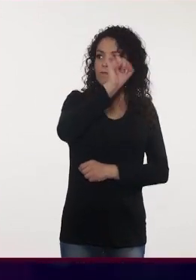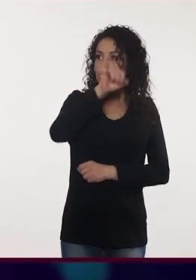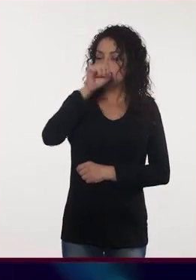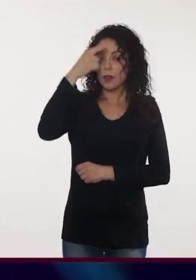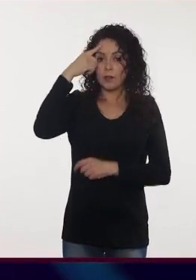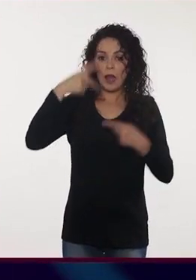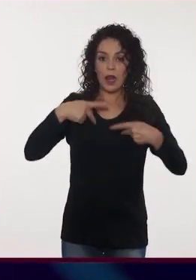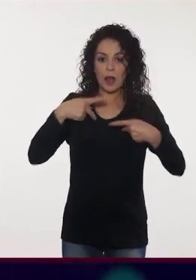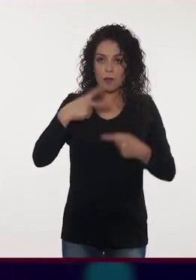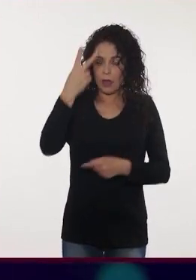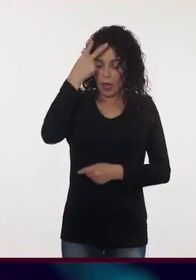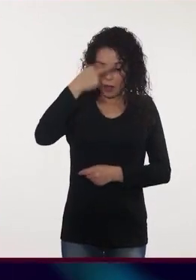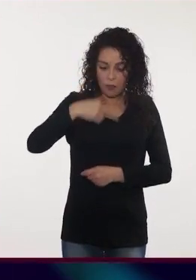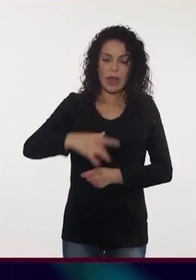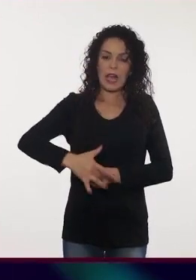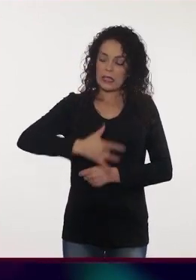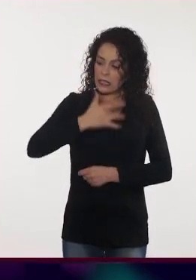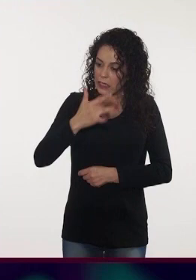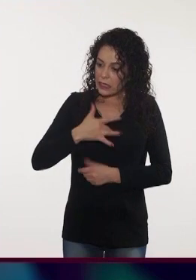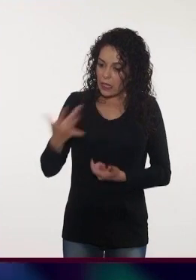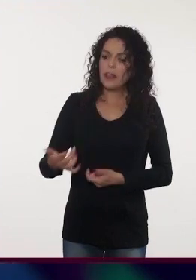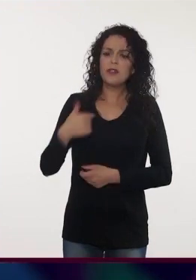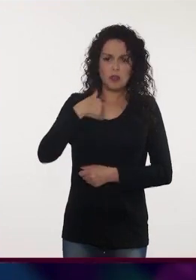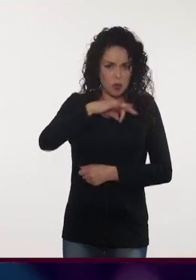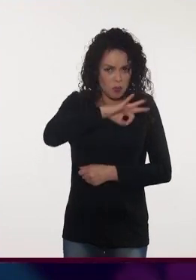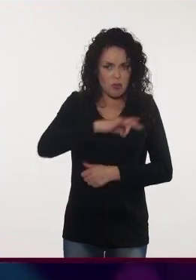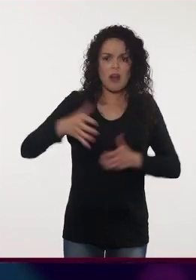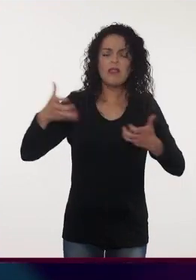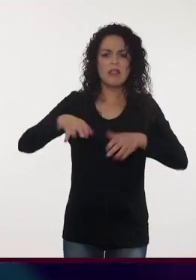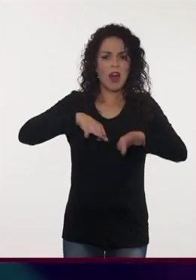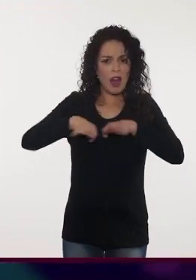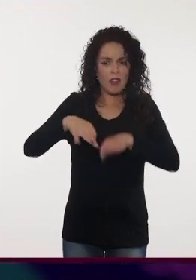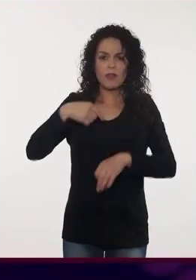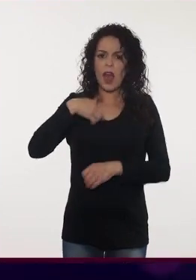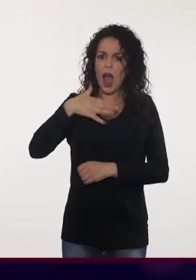visibilizar tanto nuestras habilidades como